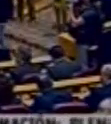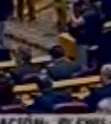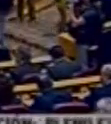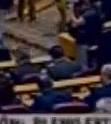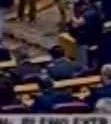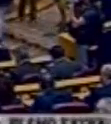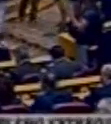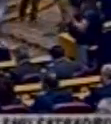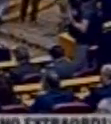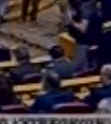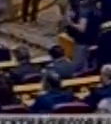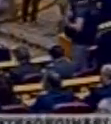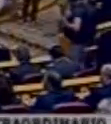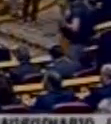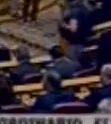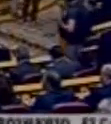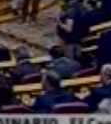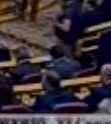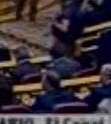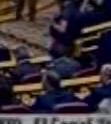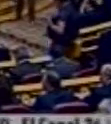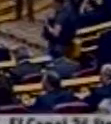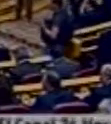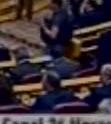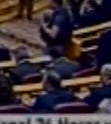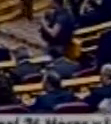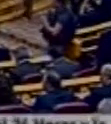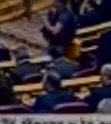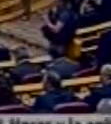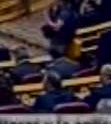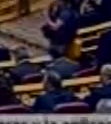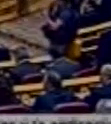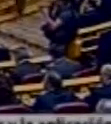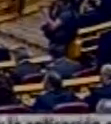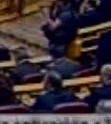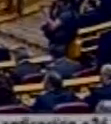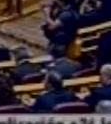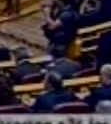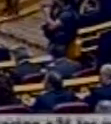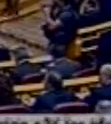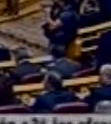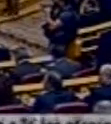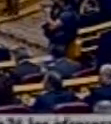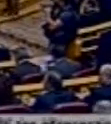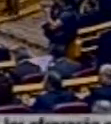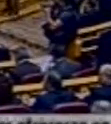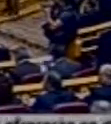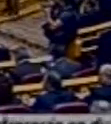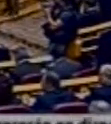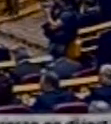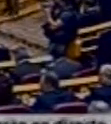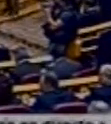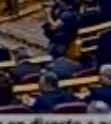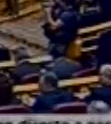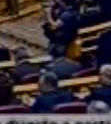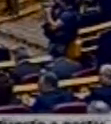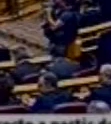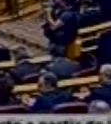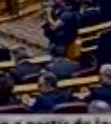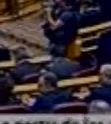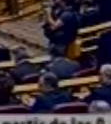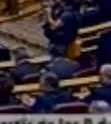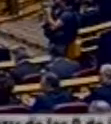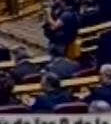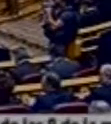Muy pendientes, por tanto, de esa comparecencia del presidente del Gobierno, Mariano Rajoy, ante el Pleno del Congreso, que había sido demandada por